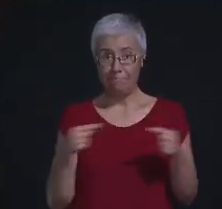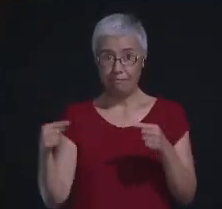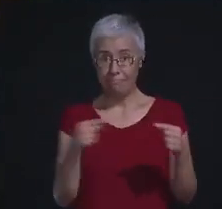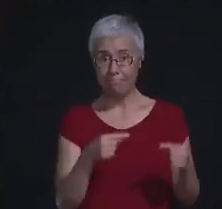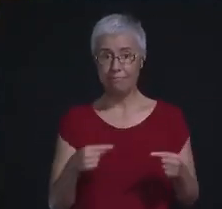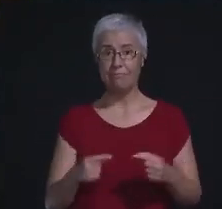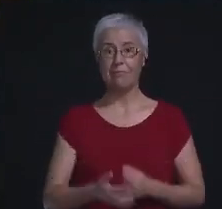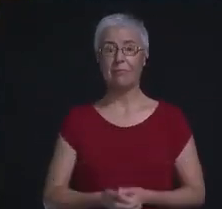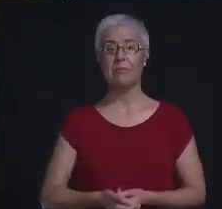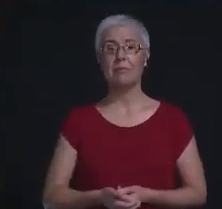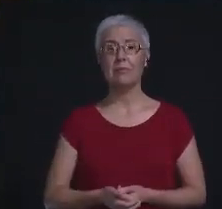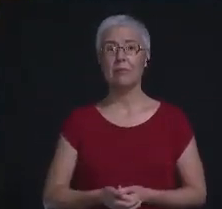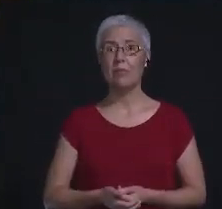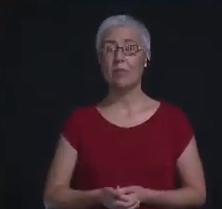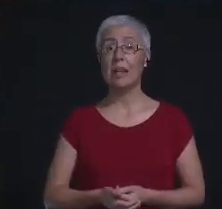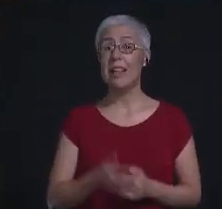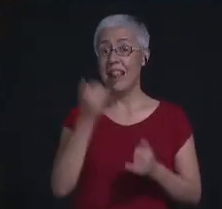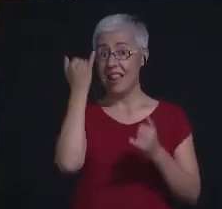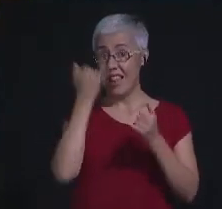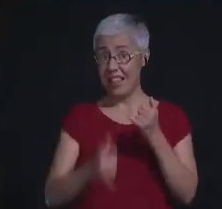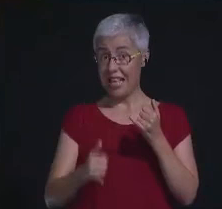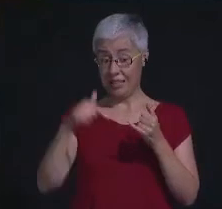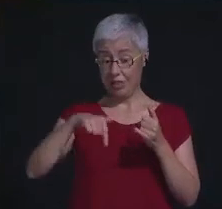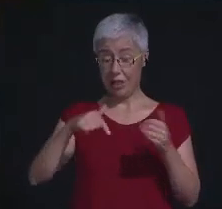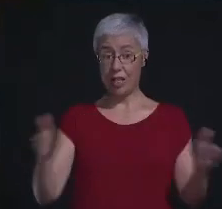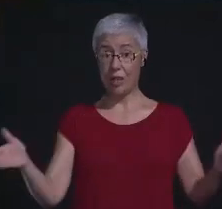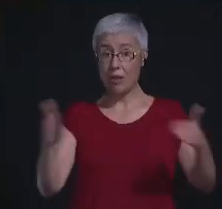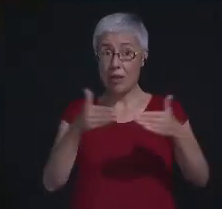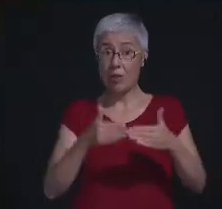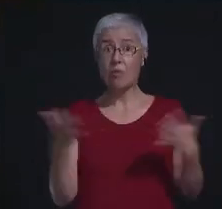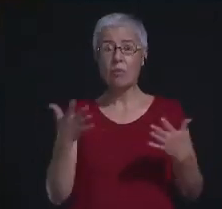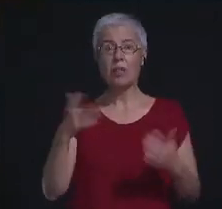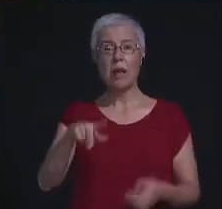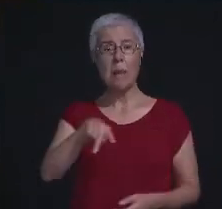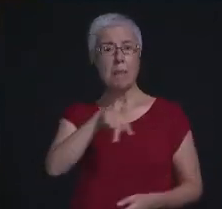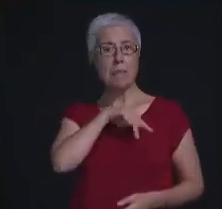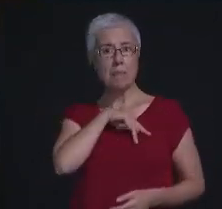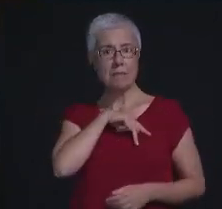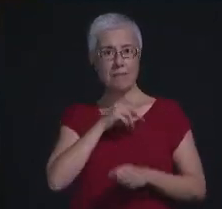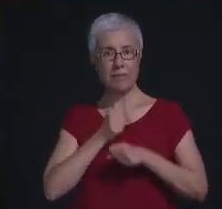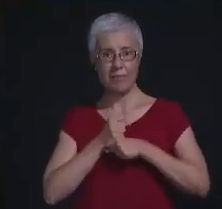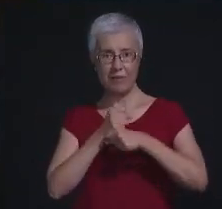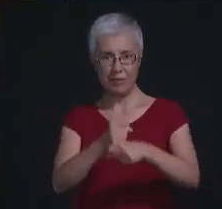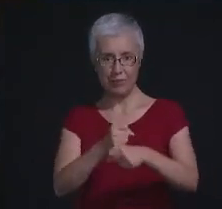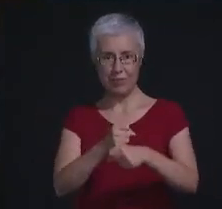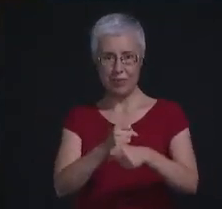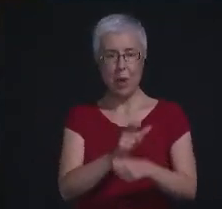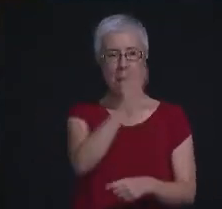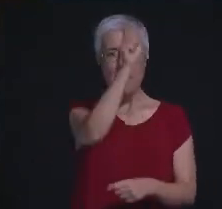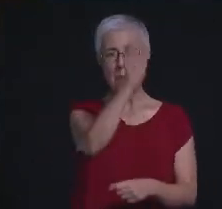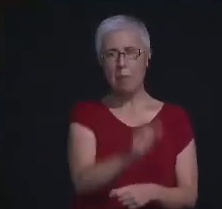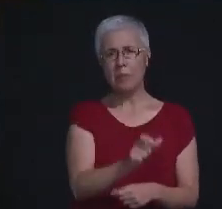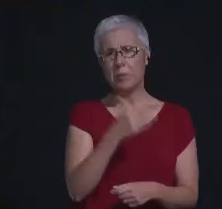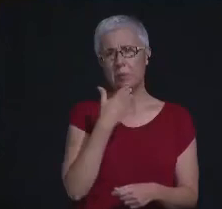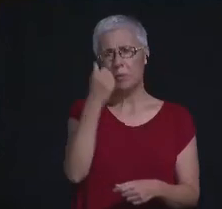perdáis el evento estrella del día de hoy, que es la entrega de los premios al Impact Champion, a la persona que ha trabajado